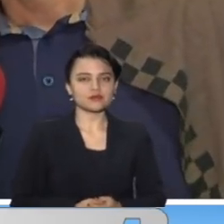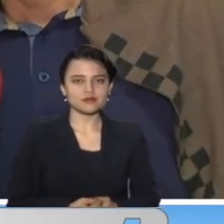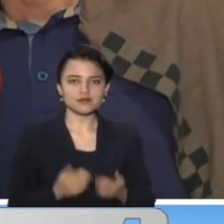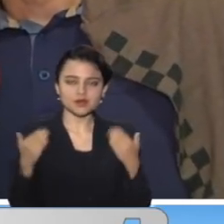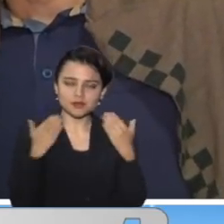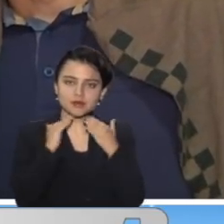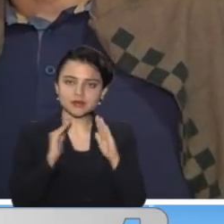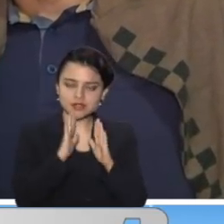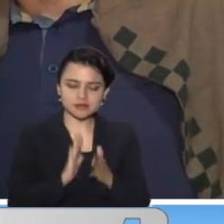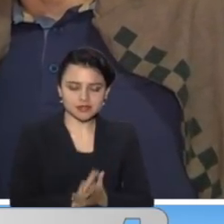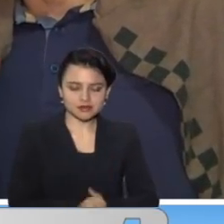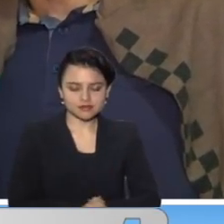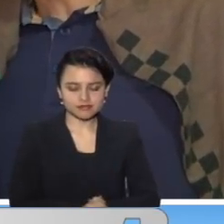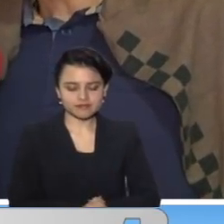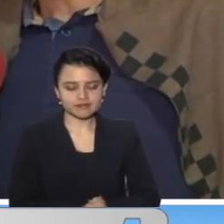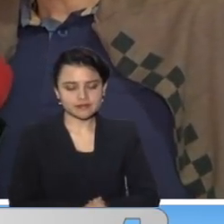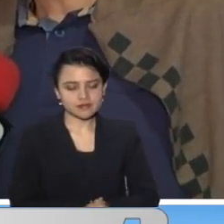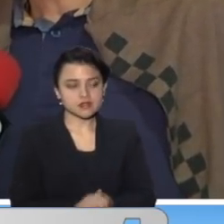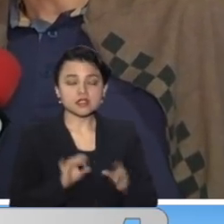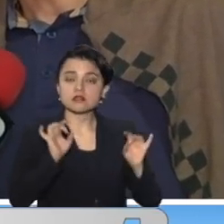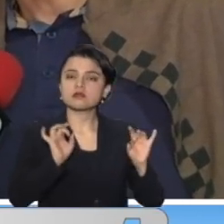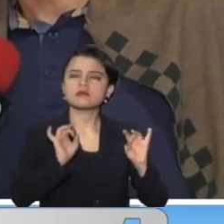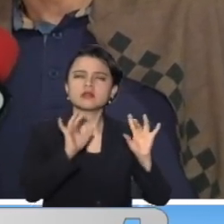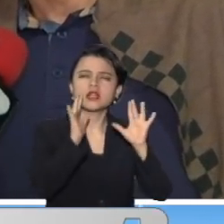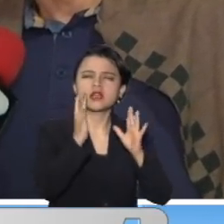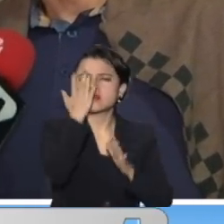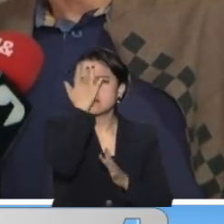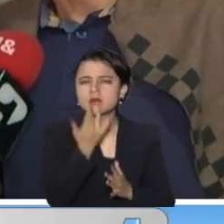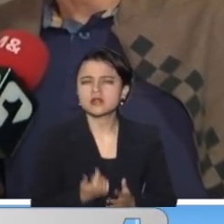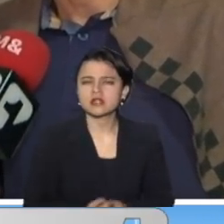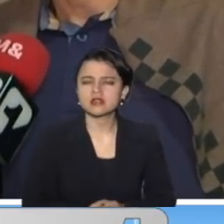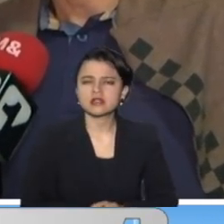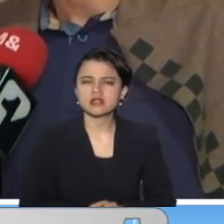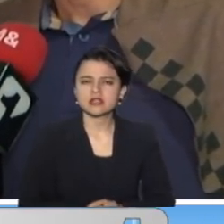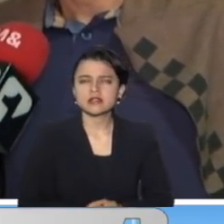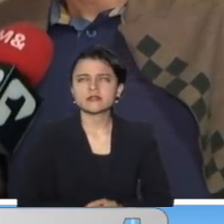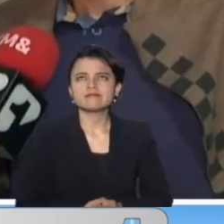todos. Es un milagro porque